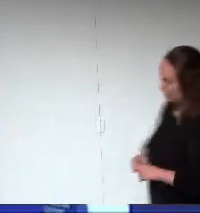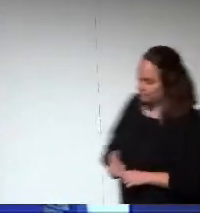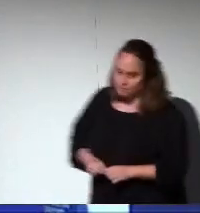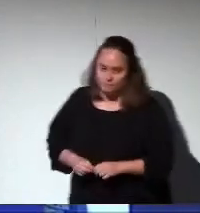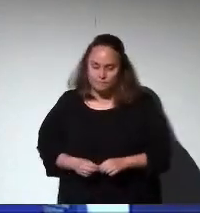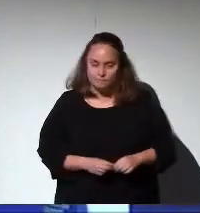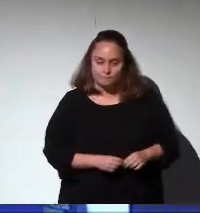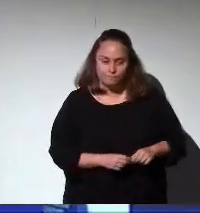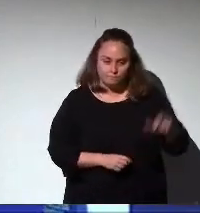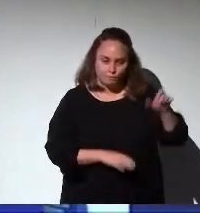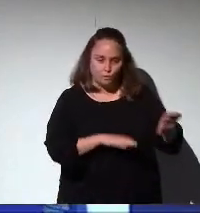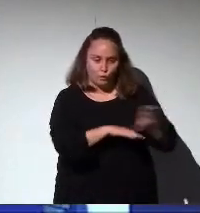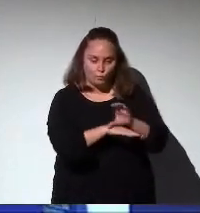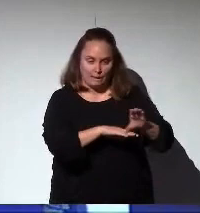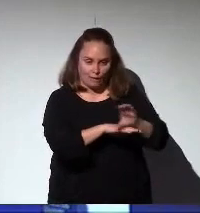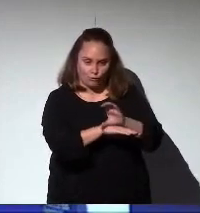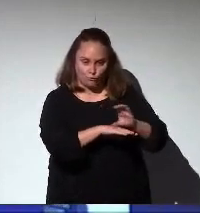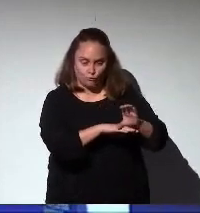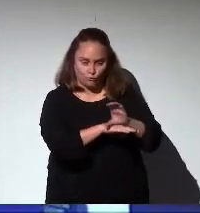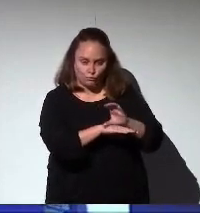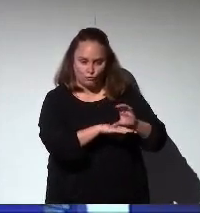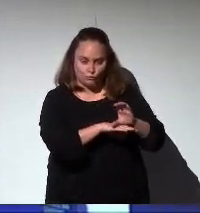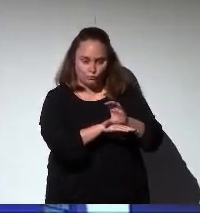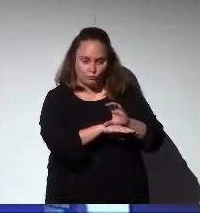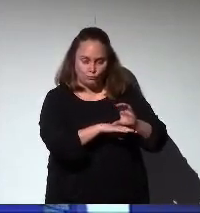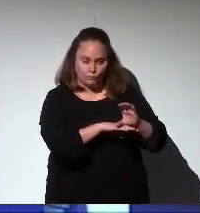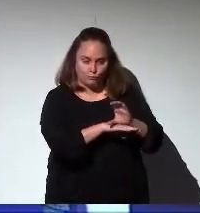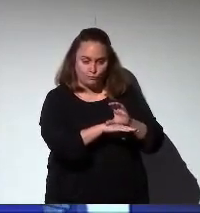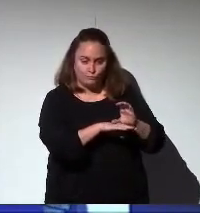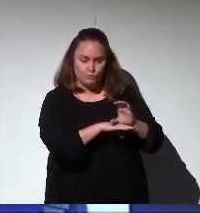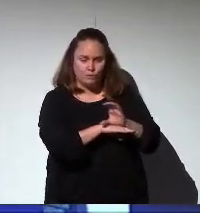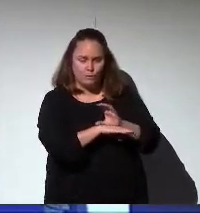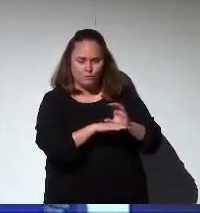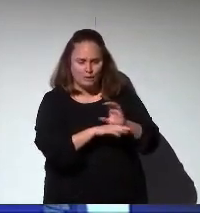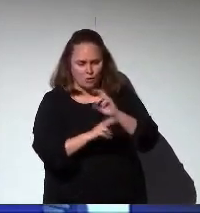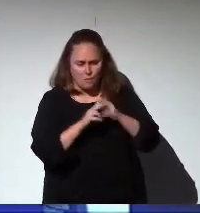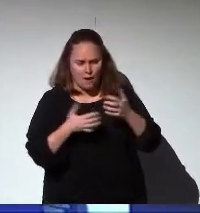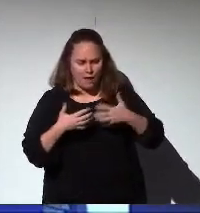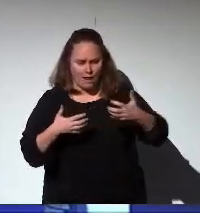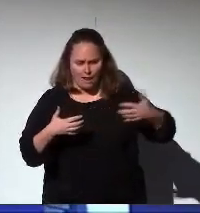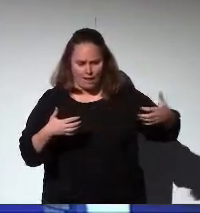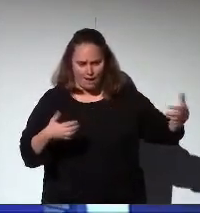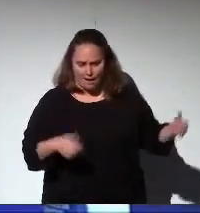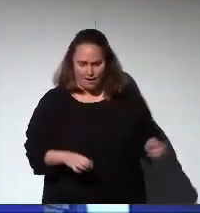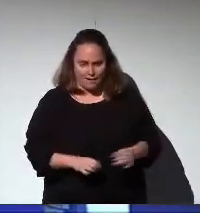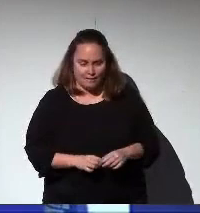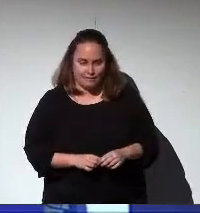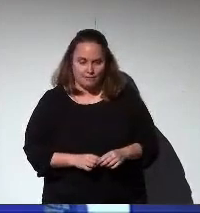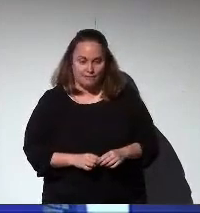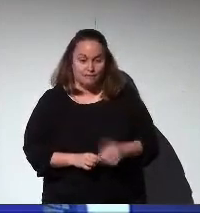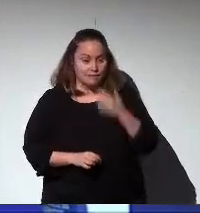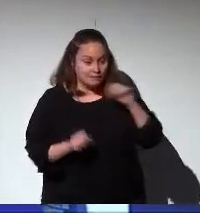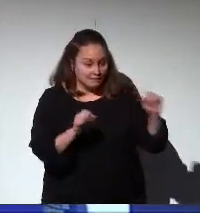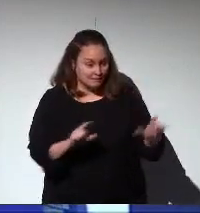deja ver también si nos ponen, si son tan amables, porque la consejería tiene un nombre tan largo, que si nos ponen